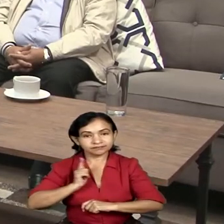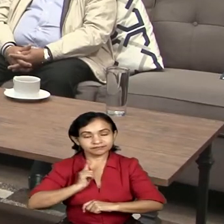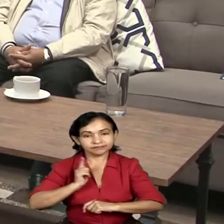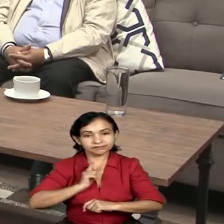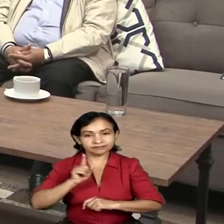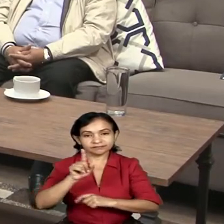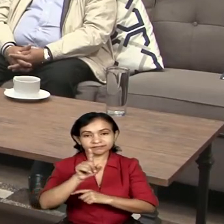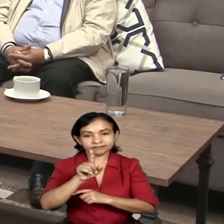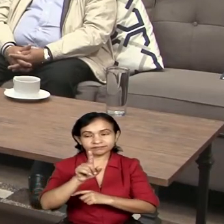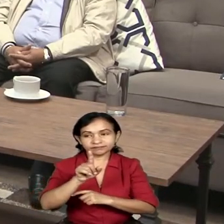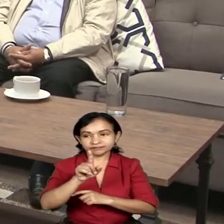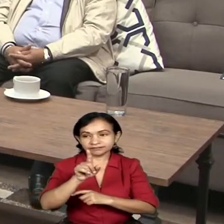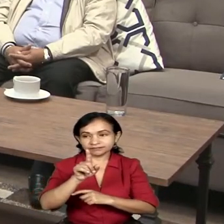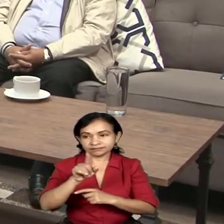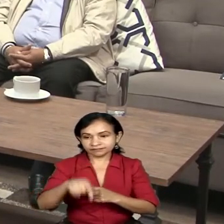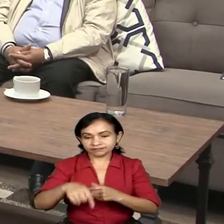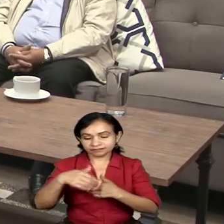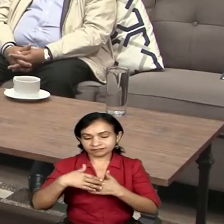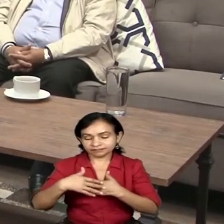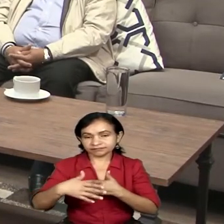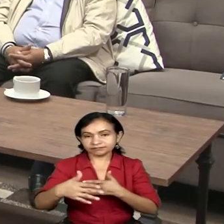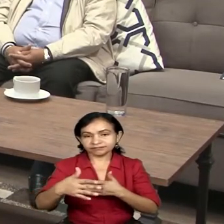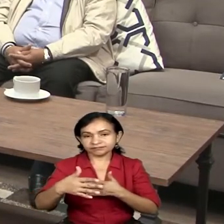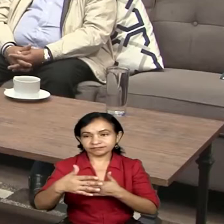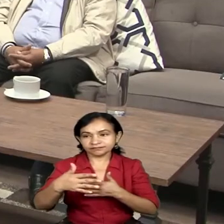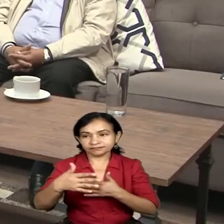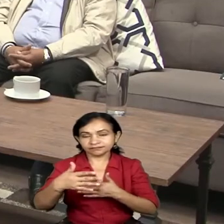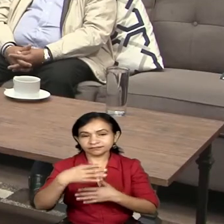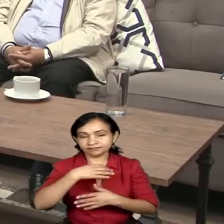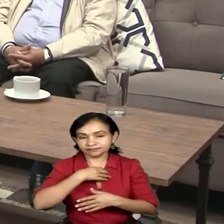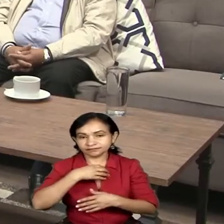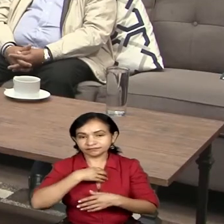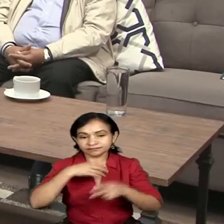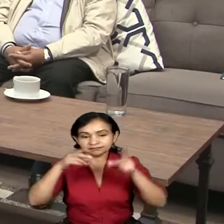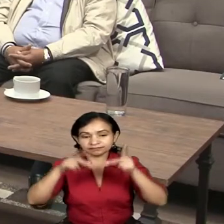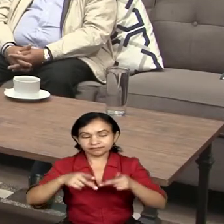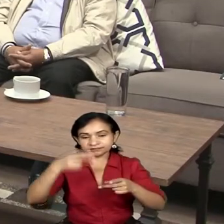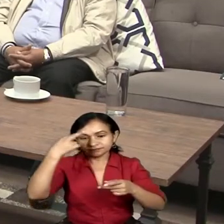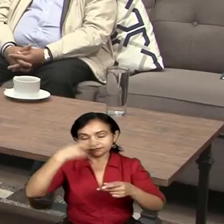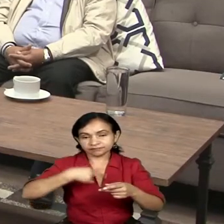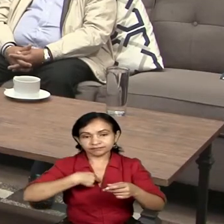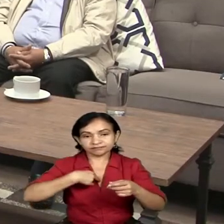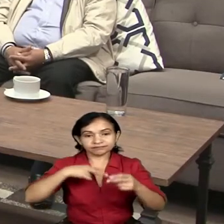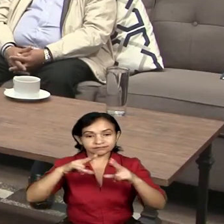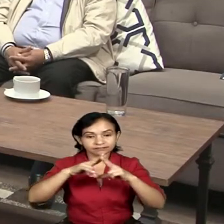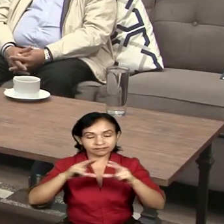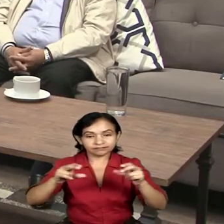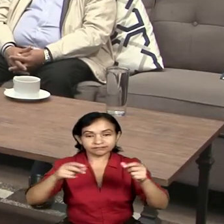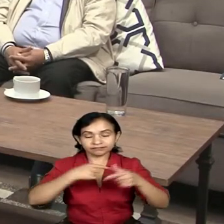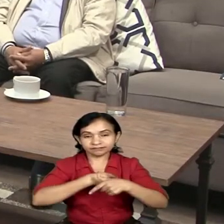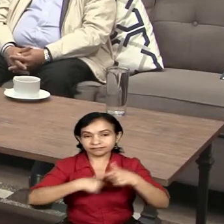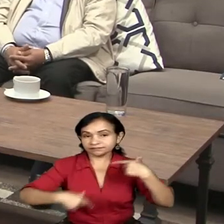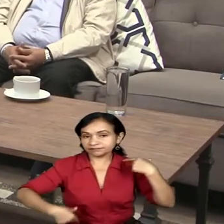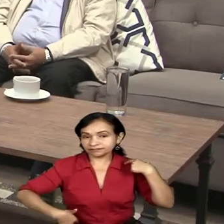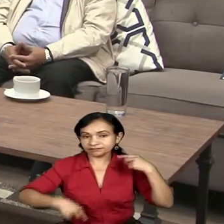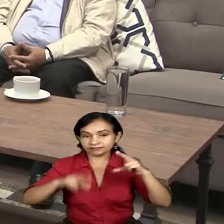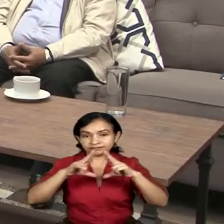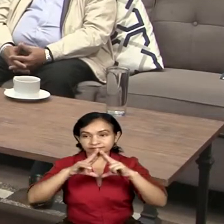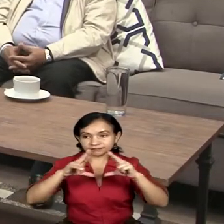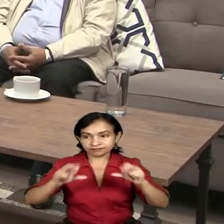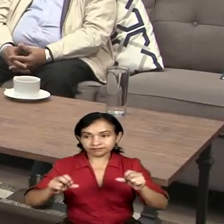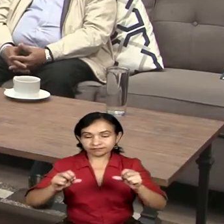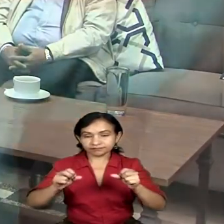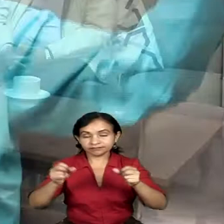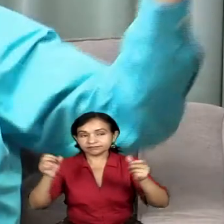los 14 de septiembre, a propósito estamos en esto, en el que nuestras autoridades nacionales, el presidente de la República, las Fuerzas Armadas, iban a San